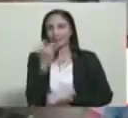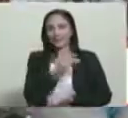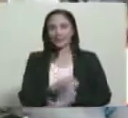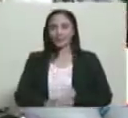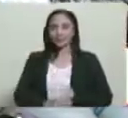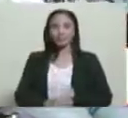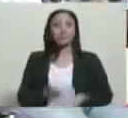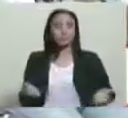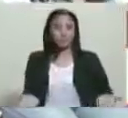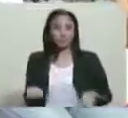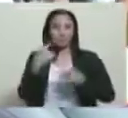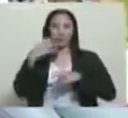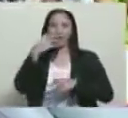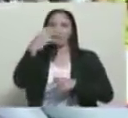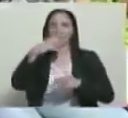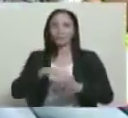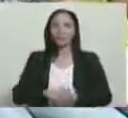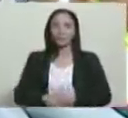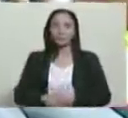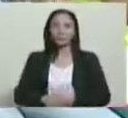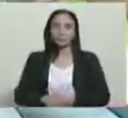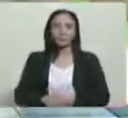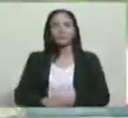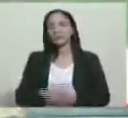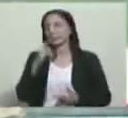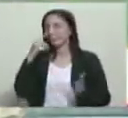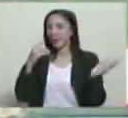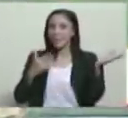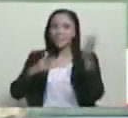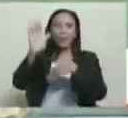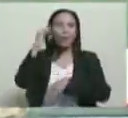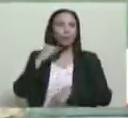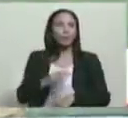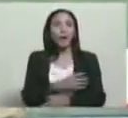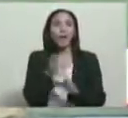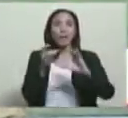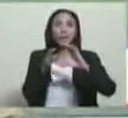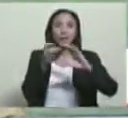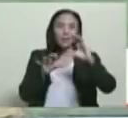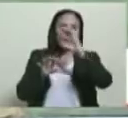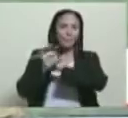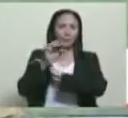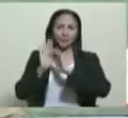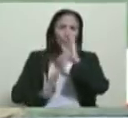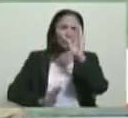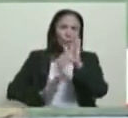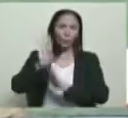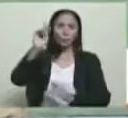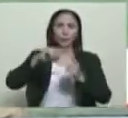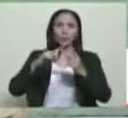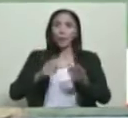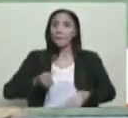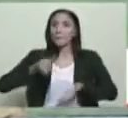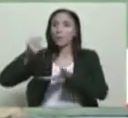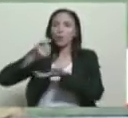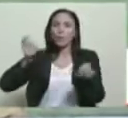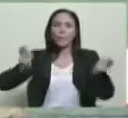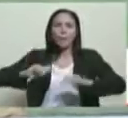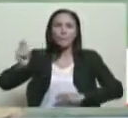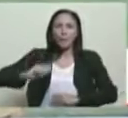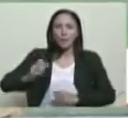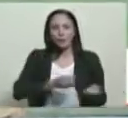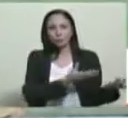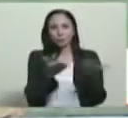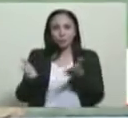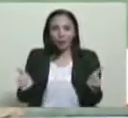Ahora es cuando. Ahora es que vamos a reforzar el carnet de la patria, los bonos mensuales y el